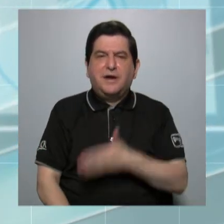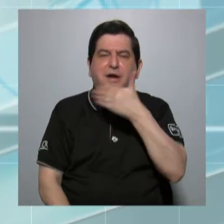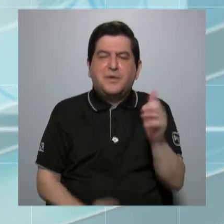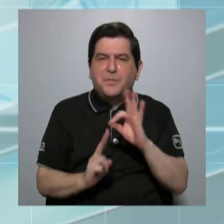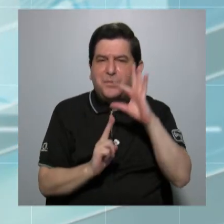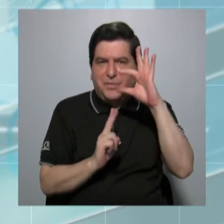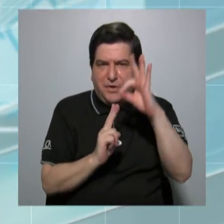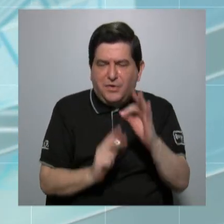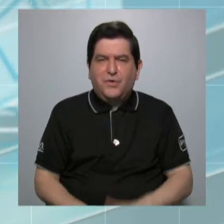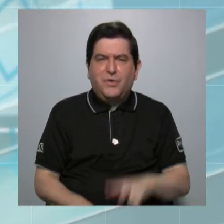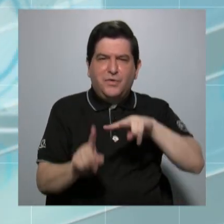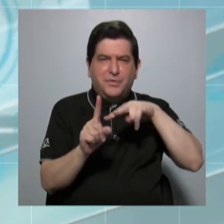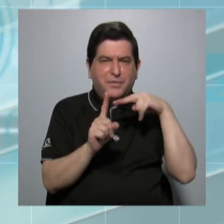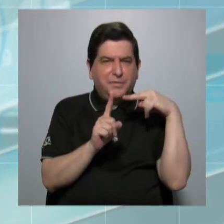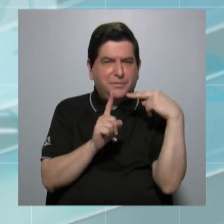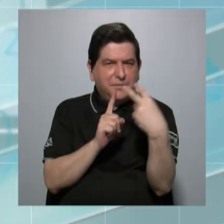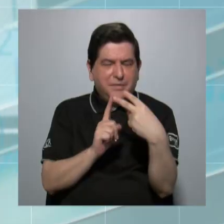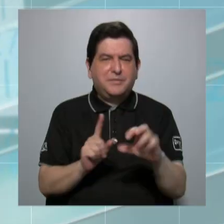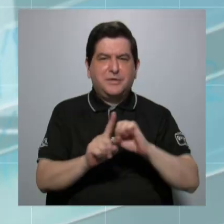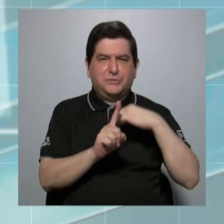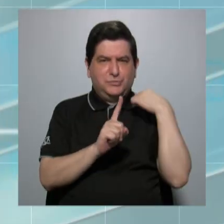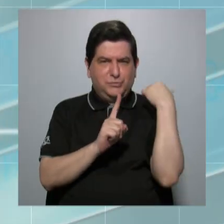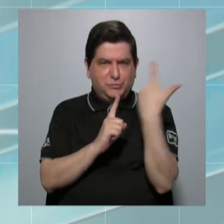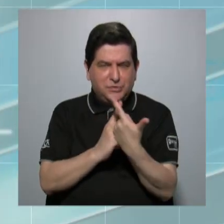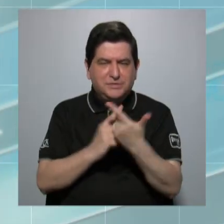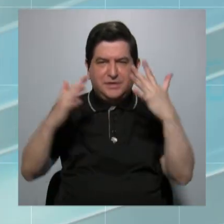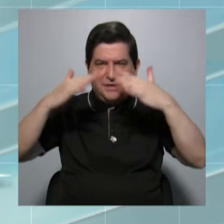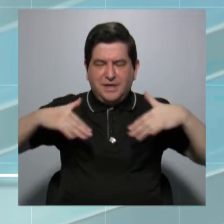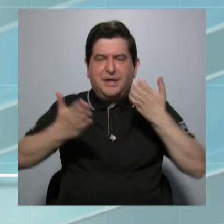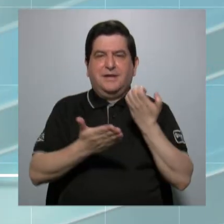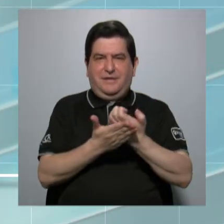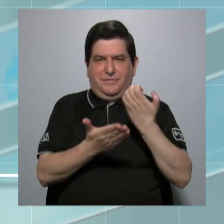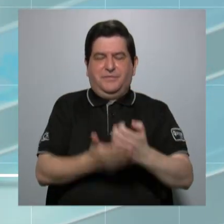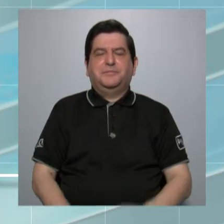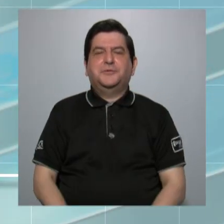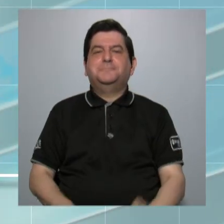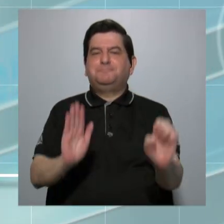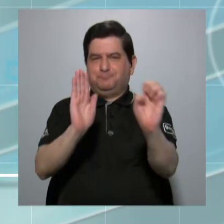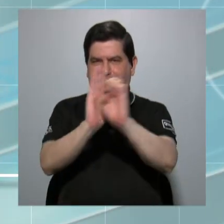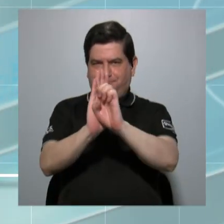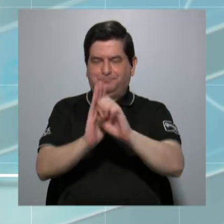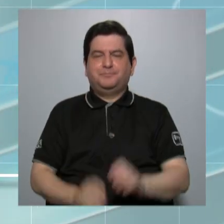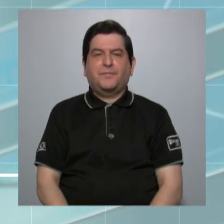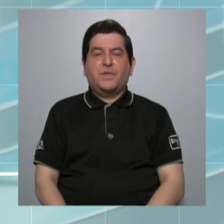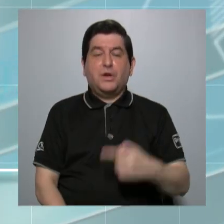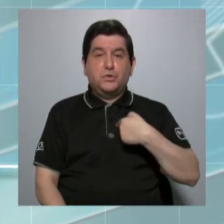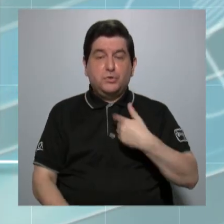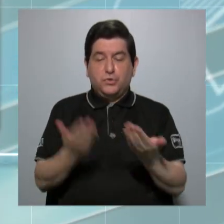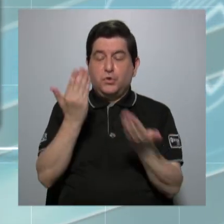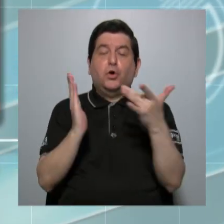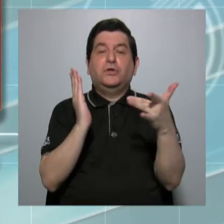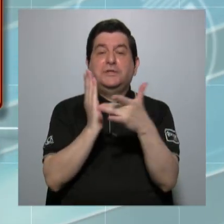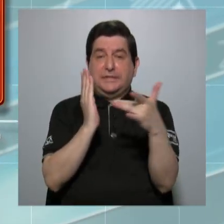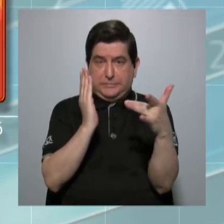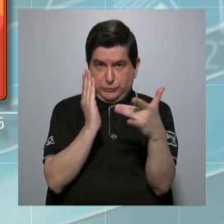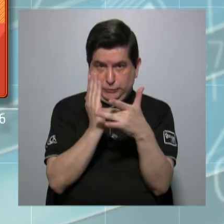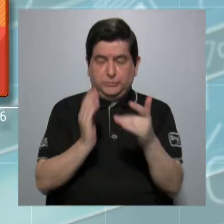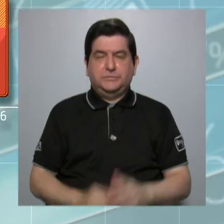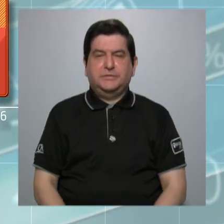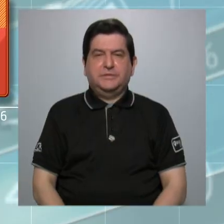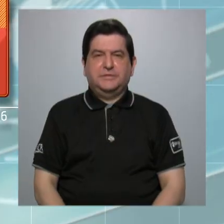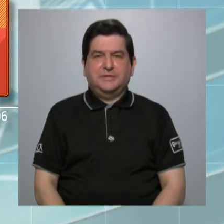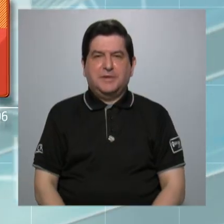es la mejor alternativa desde el punto de vista social, ambiental y económico. Por ejemplo, yo comparo una